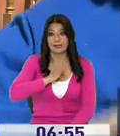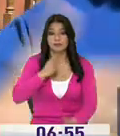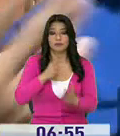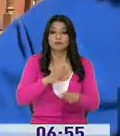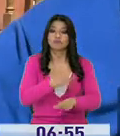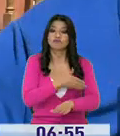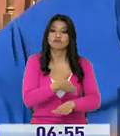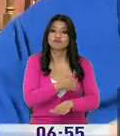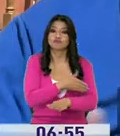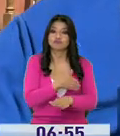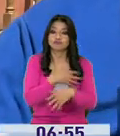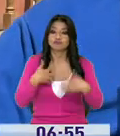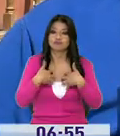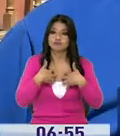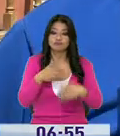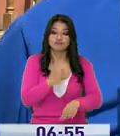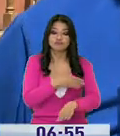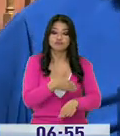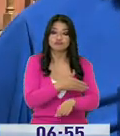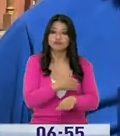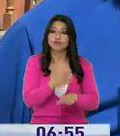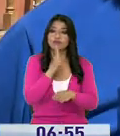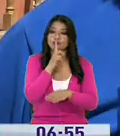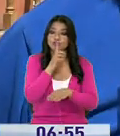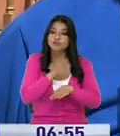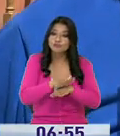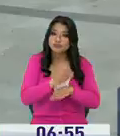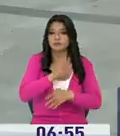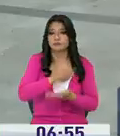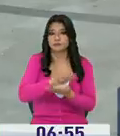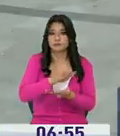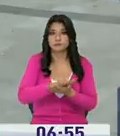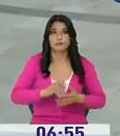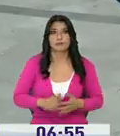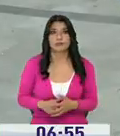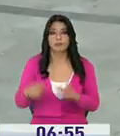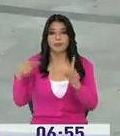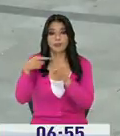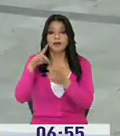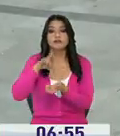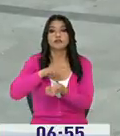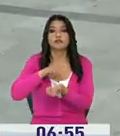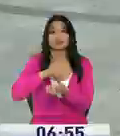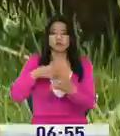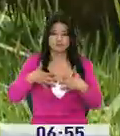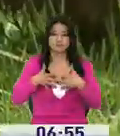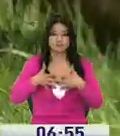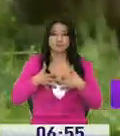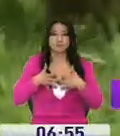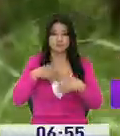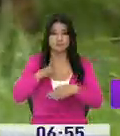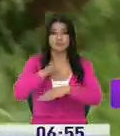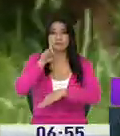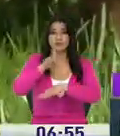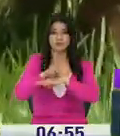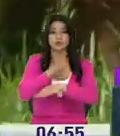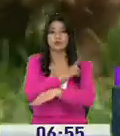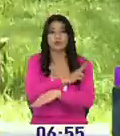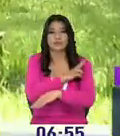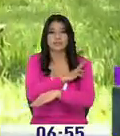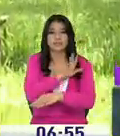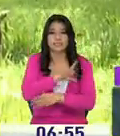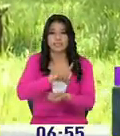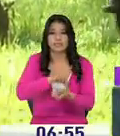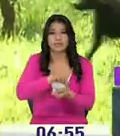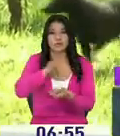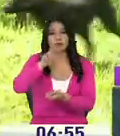animales y para la familia para que los anima estén más tranquilos andrés ortega un médico veterinario director de la facultad de veterinaria de